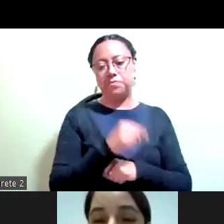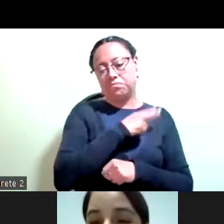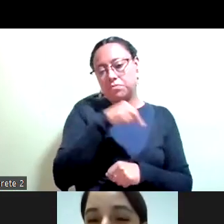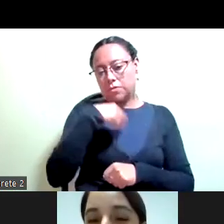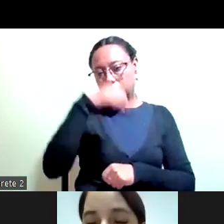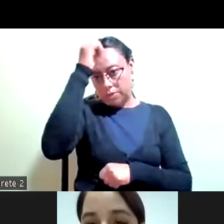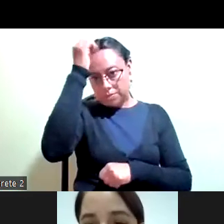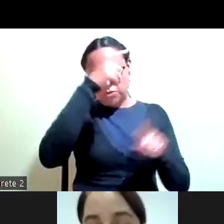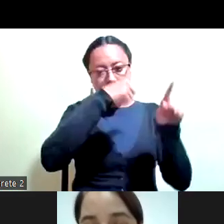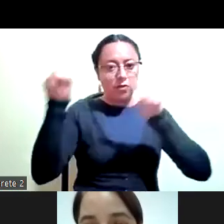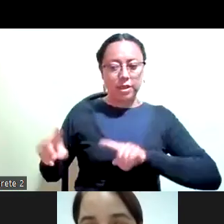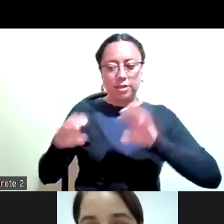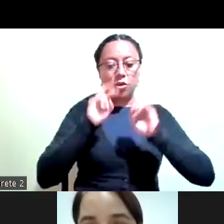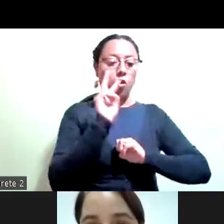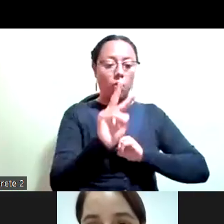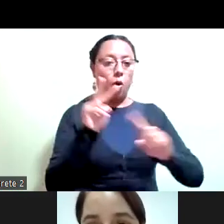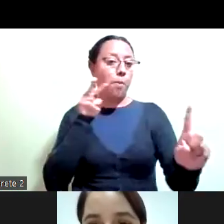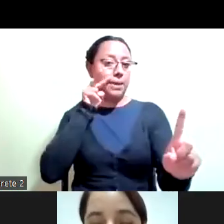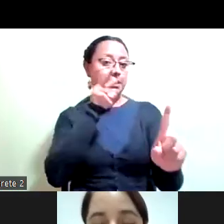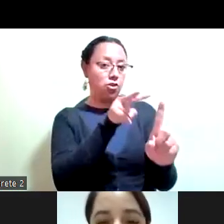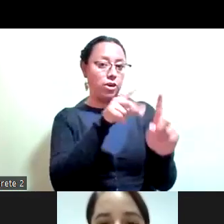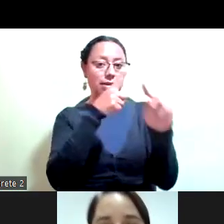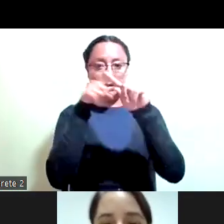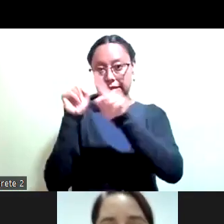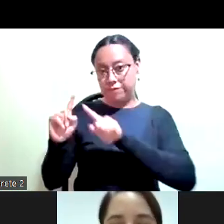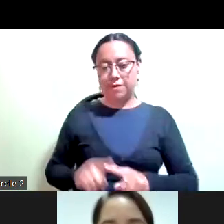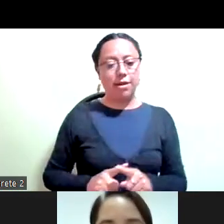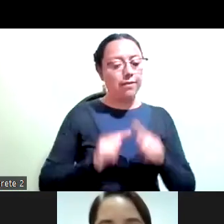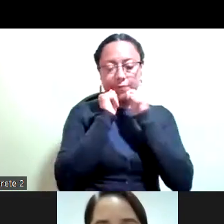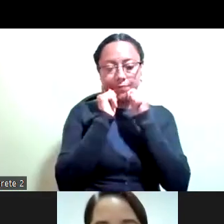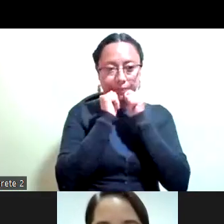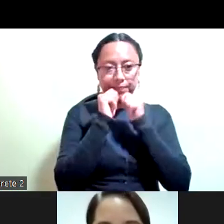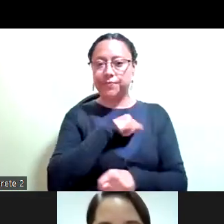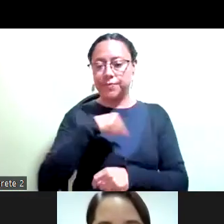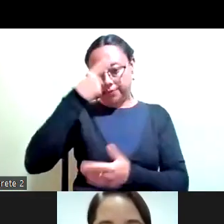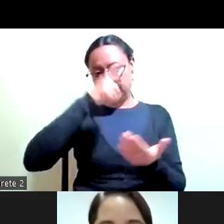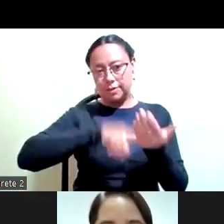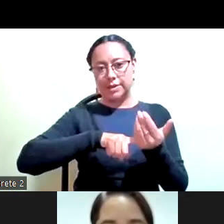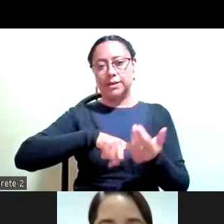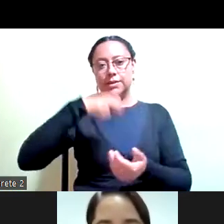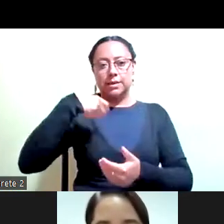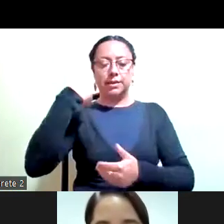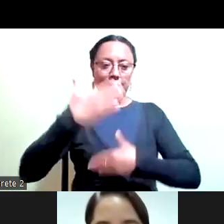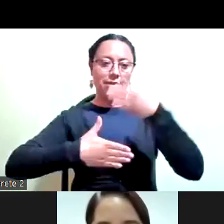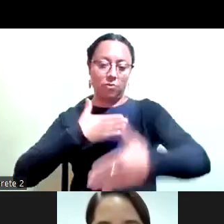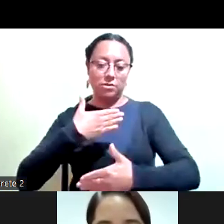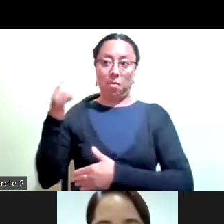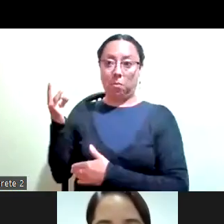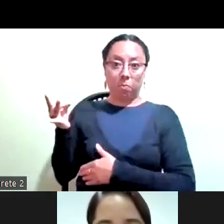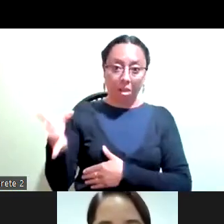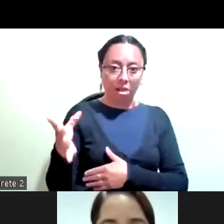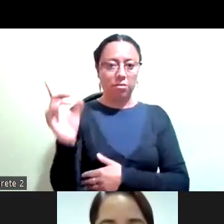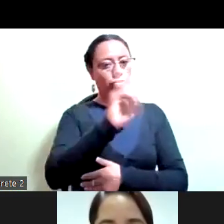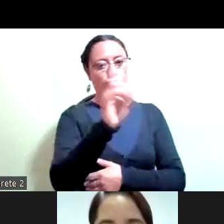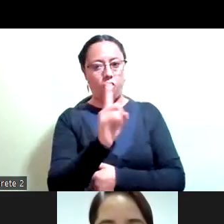tengamos visiones distintas, porque nosotros sí creemos que en este proceso se convence, no se vence. Hay que convencer con